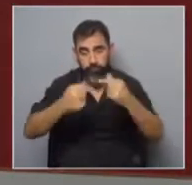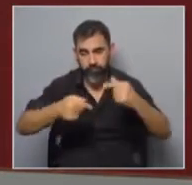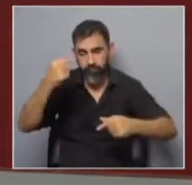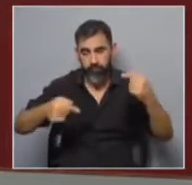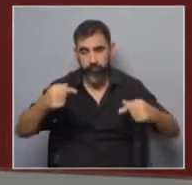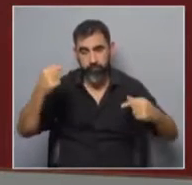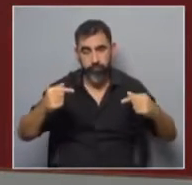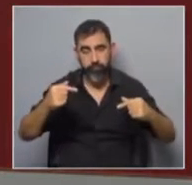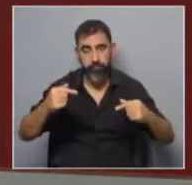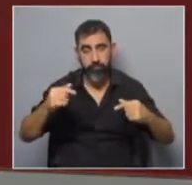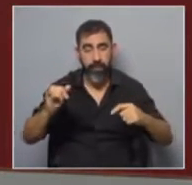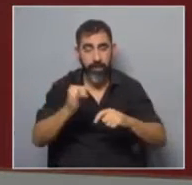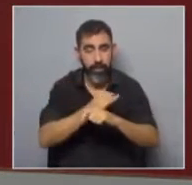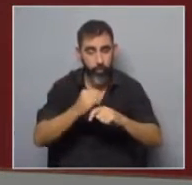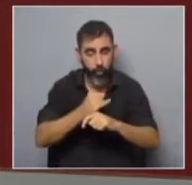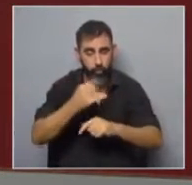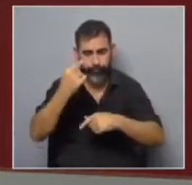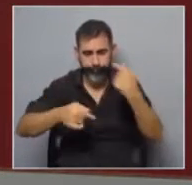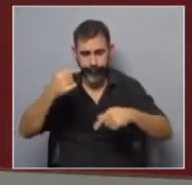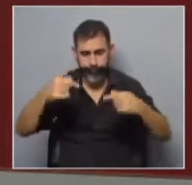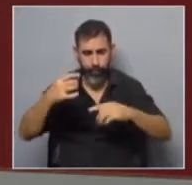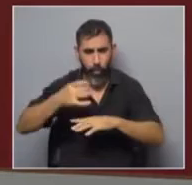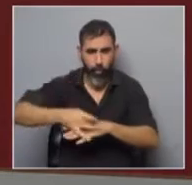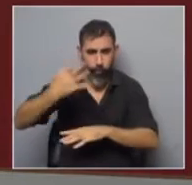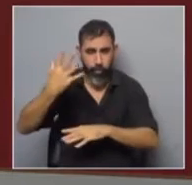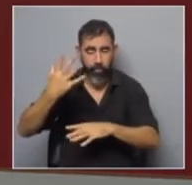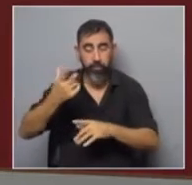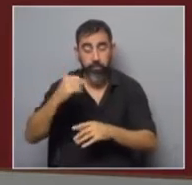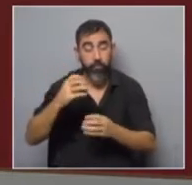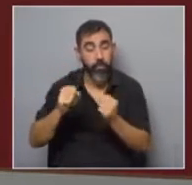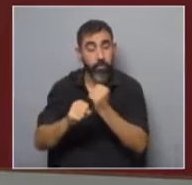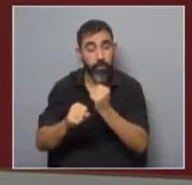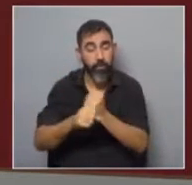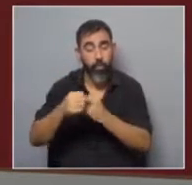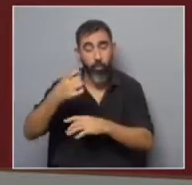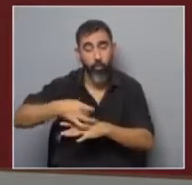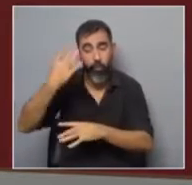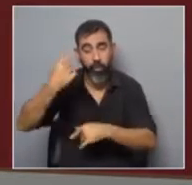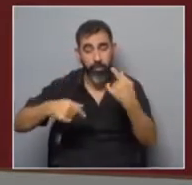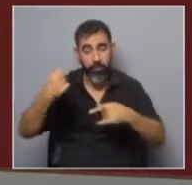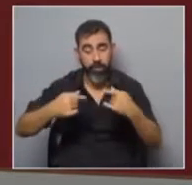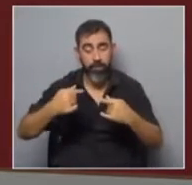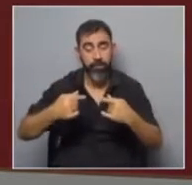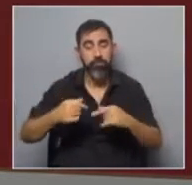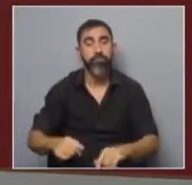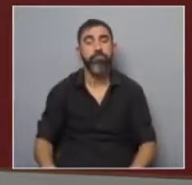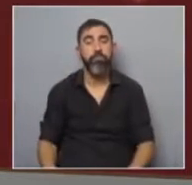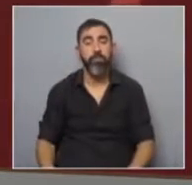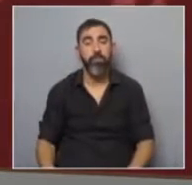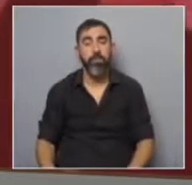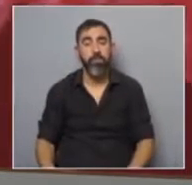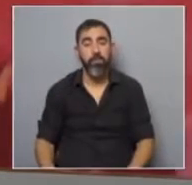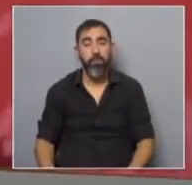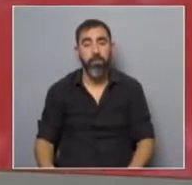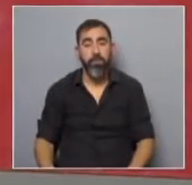distintas extracciones disciplinarias, ¿no? Fue un trabajo interdisciplinario, multidisciplinario, como tú bien dijiste